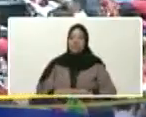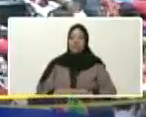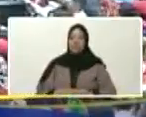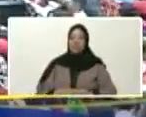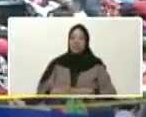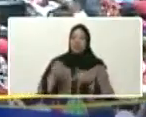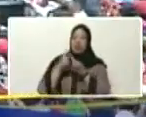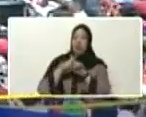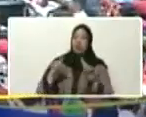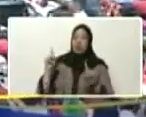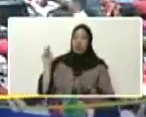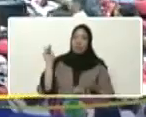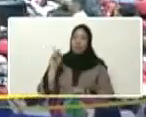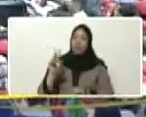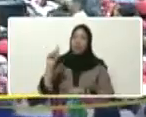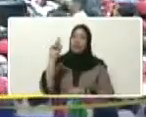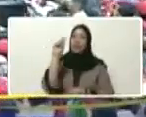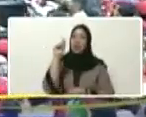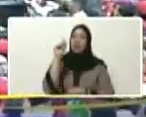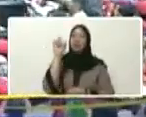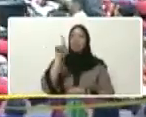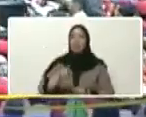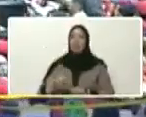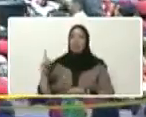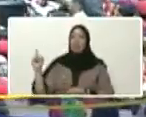Pero yo vengo aquí además en segundo lugar